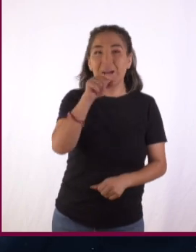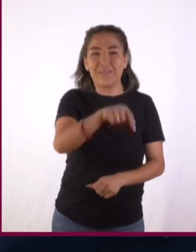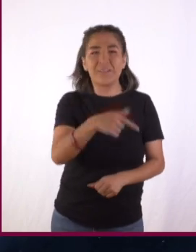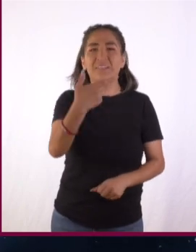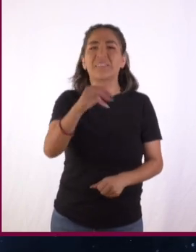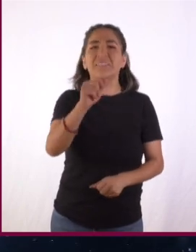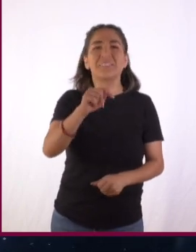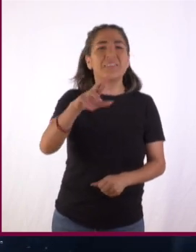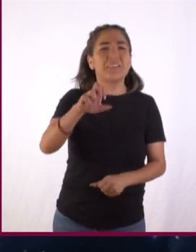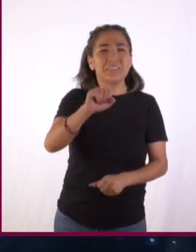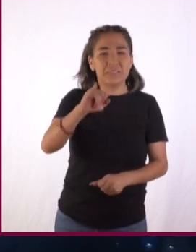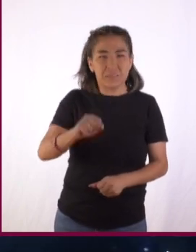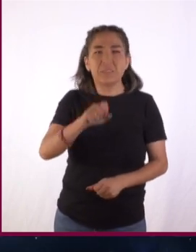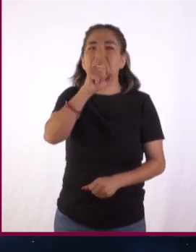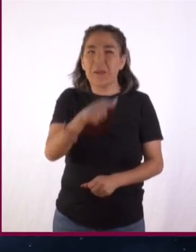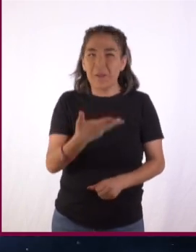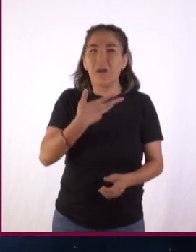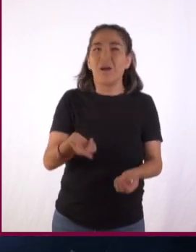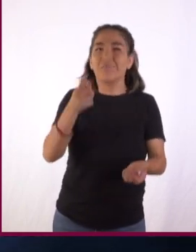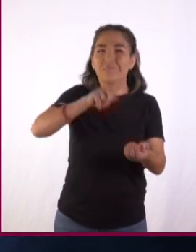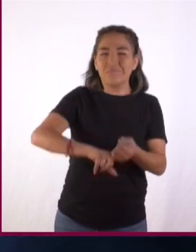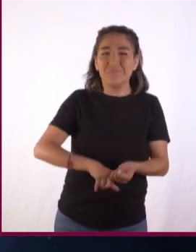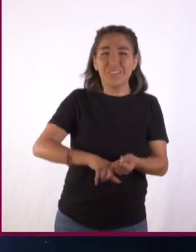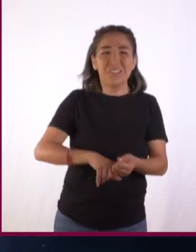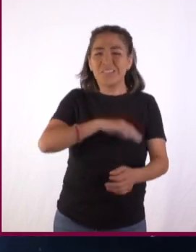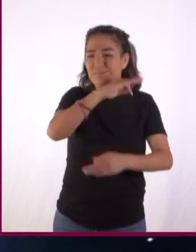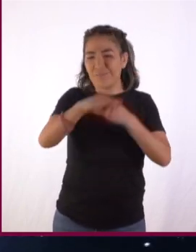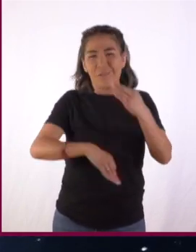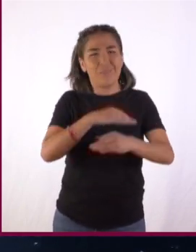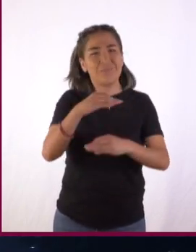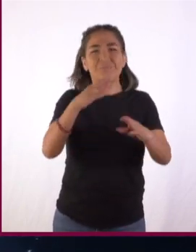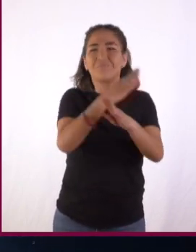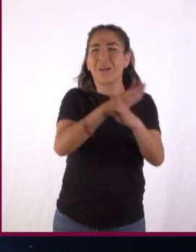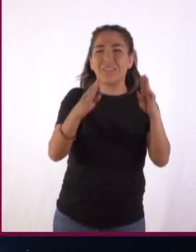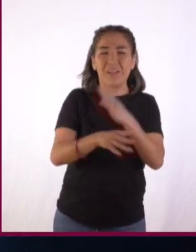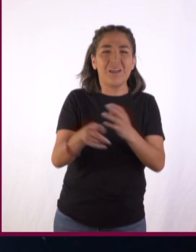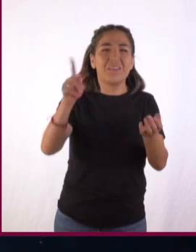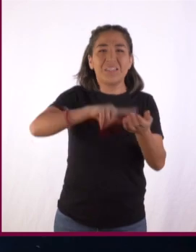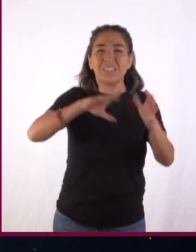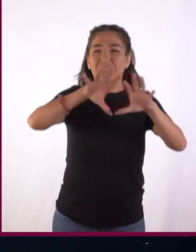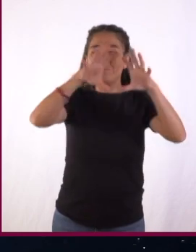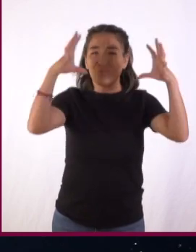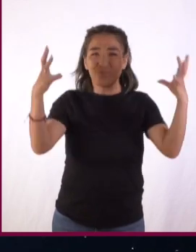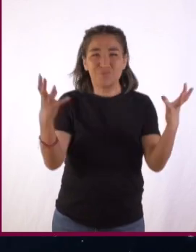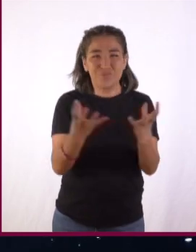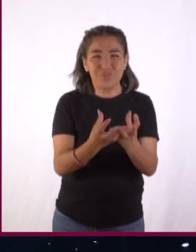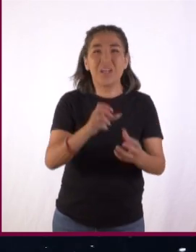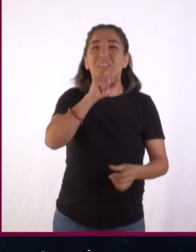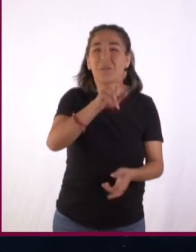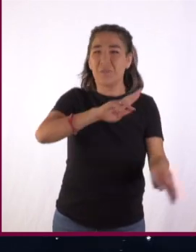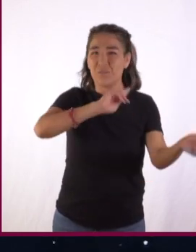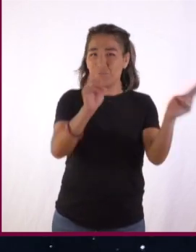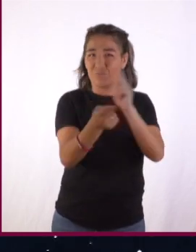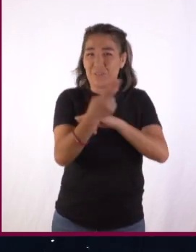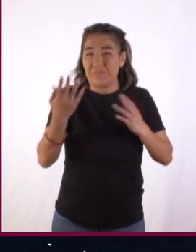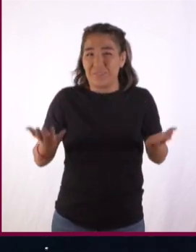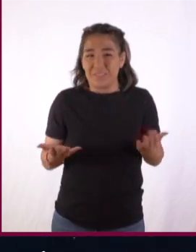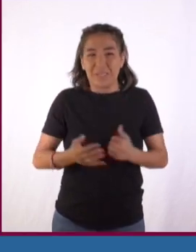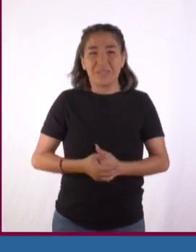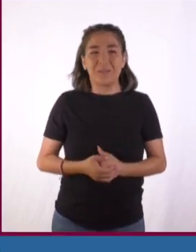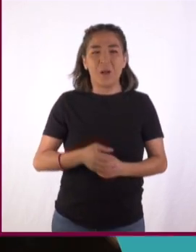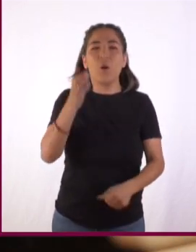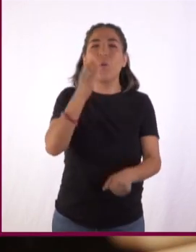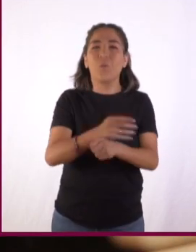ser posible que la histéresis también esté presente en todos los objetos materiales de nuestro planeta y del